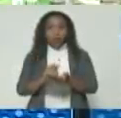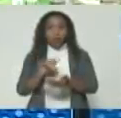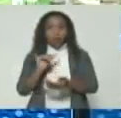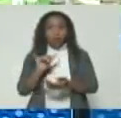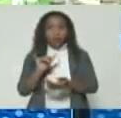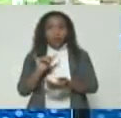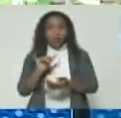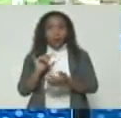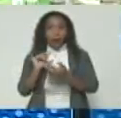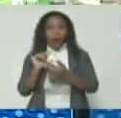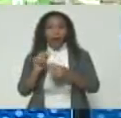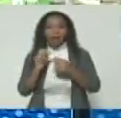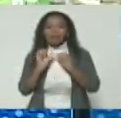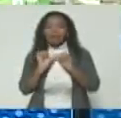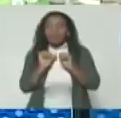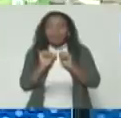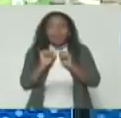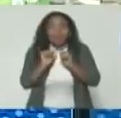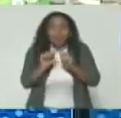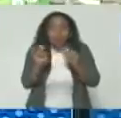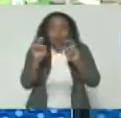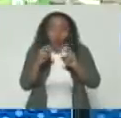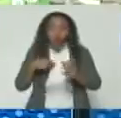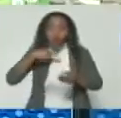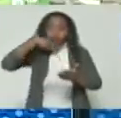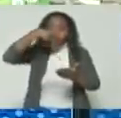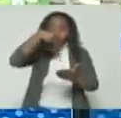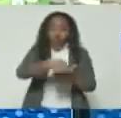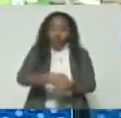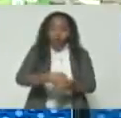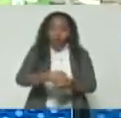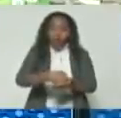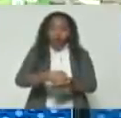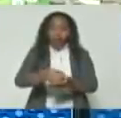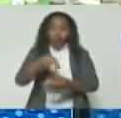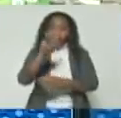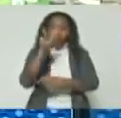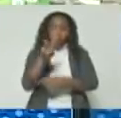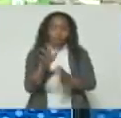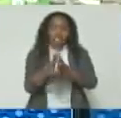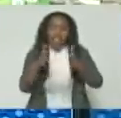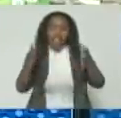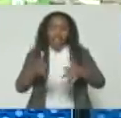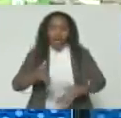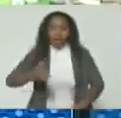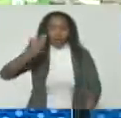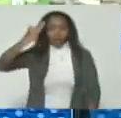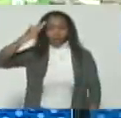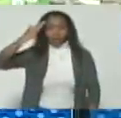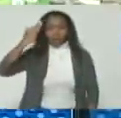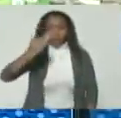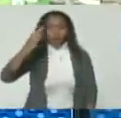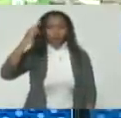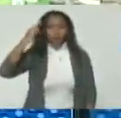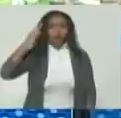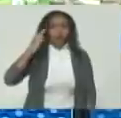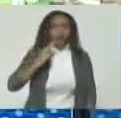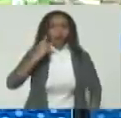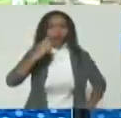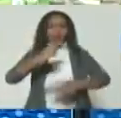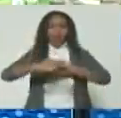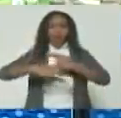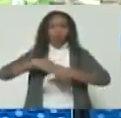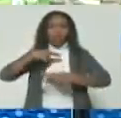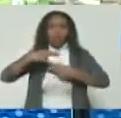el recién nombramiento que he hecho de dos grandes oficiales bolivarianos,